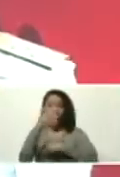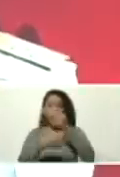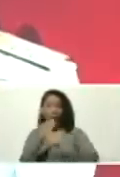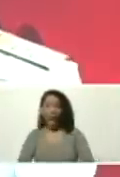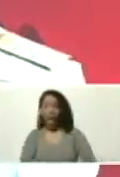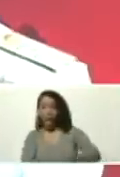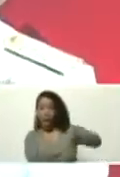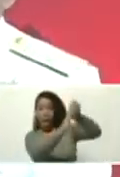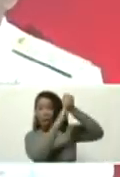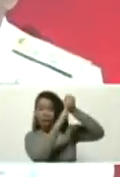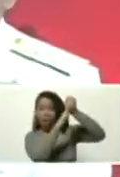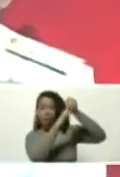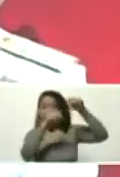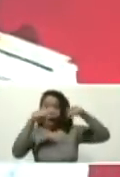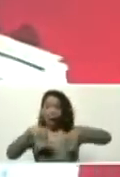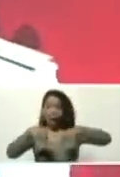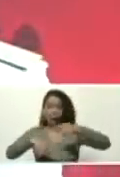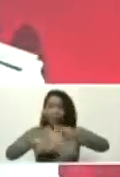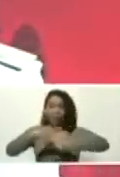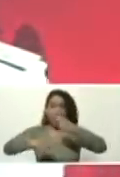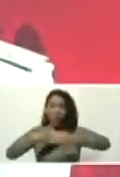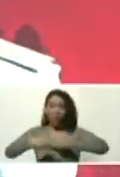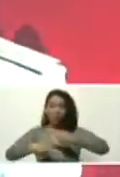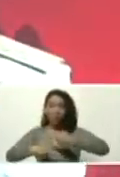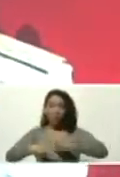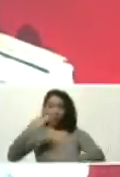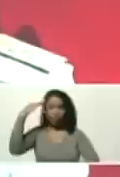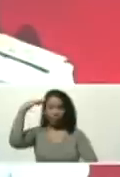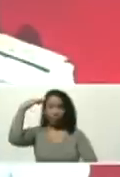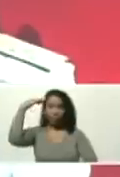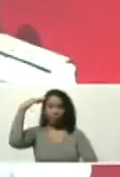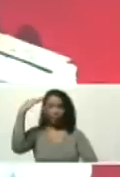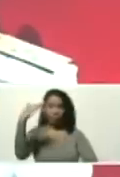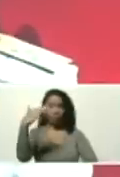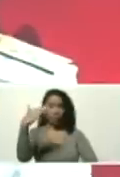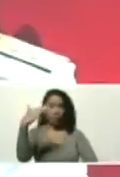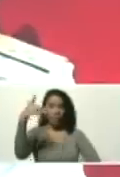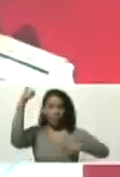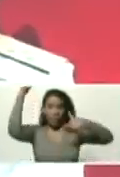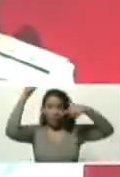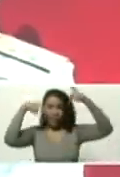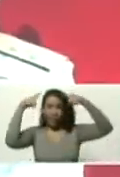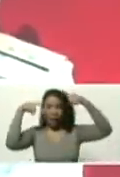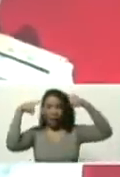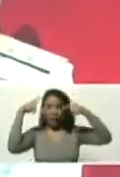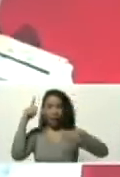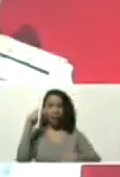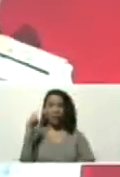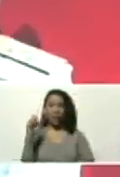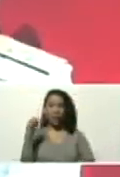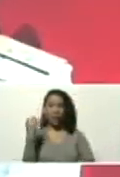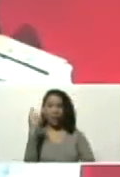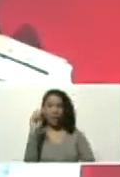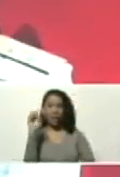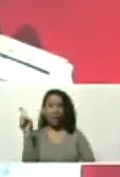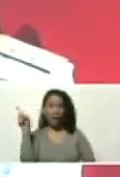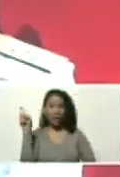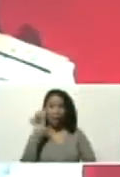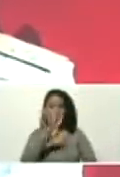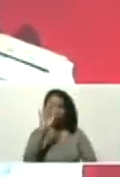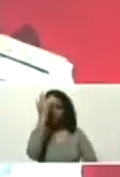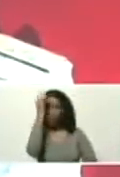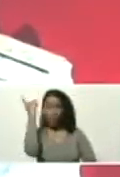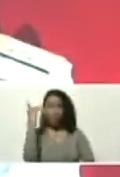líder de esta revolución, el teniente coronel Hugo Rafael Chávez Frías, quien aquel 4